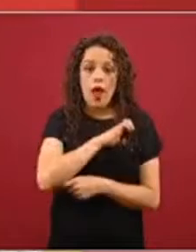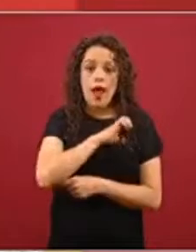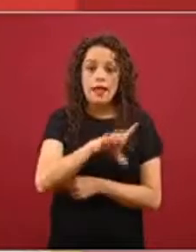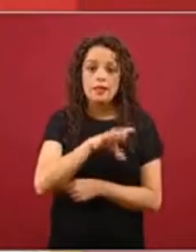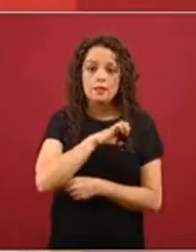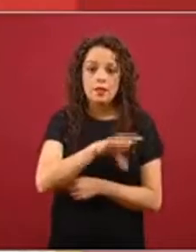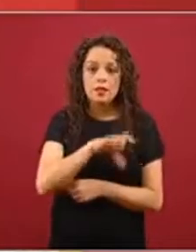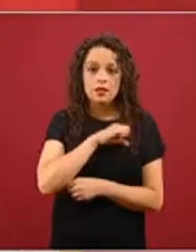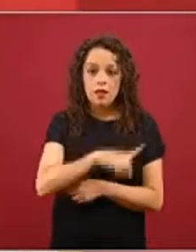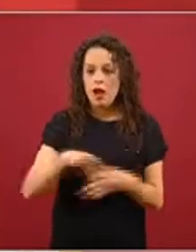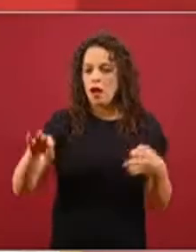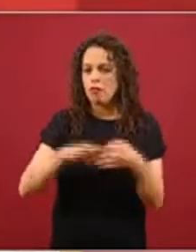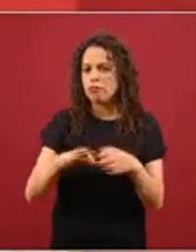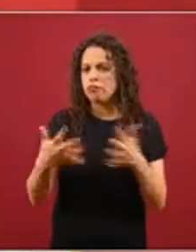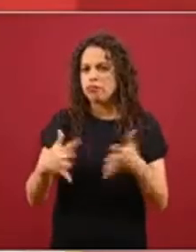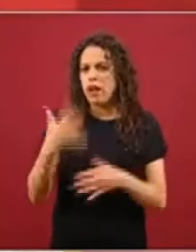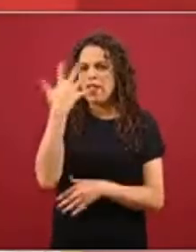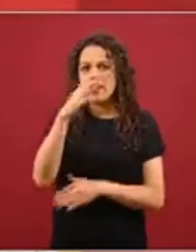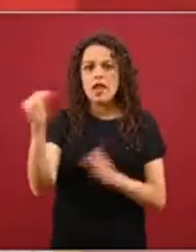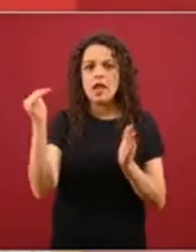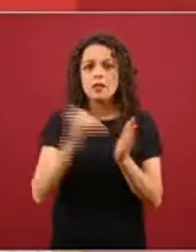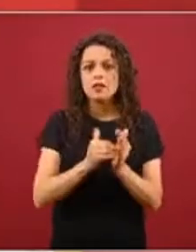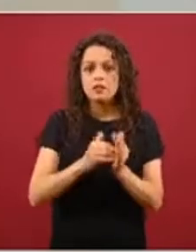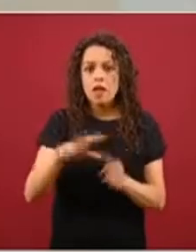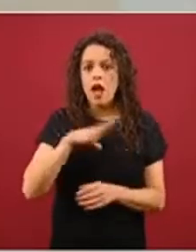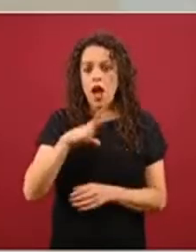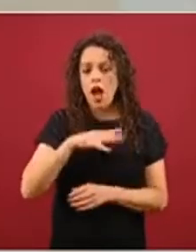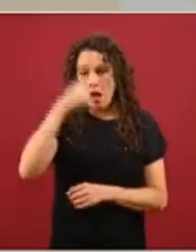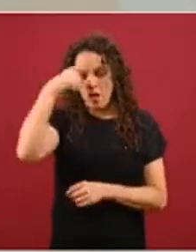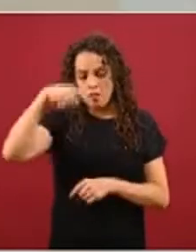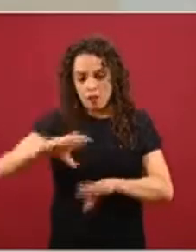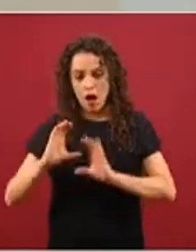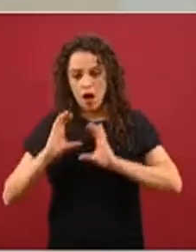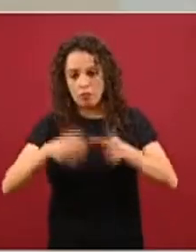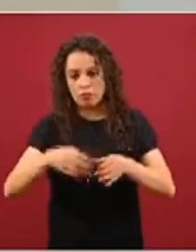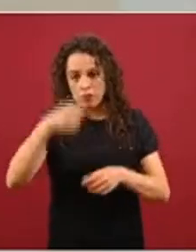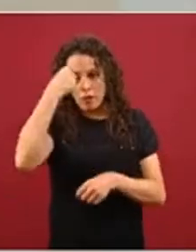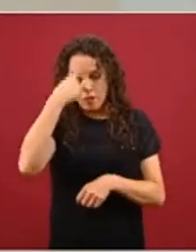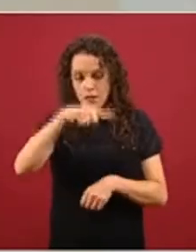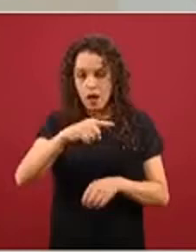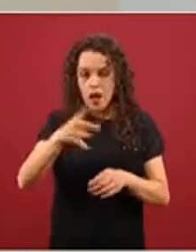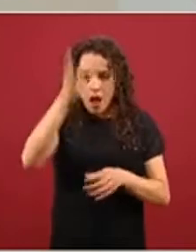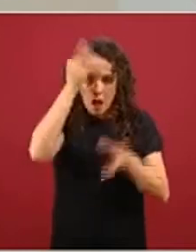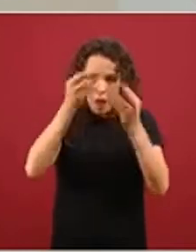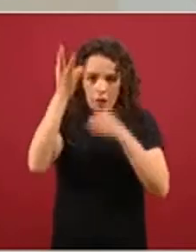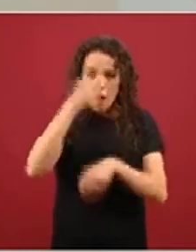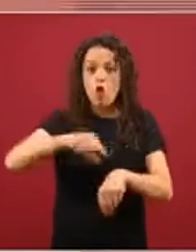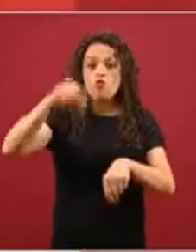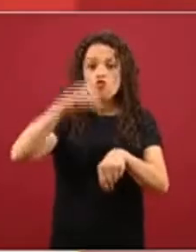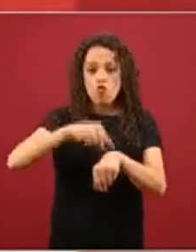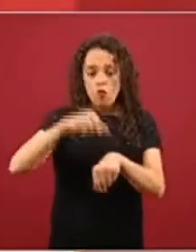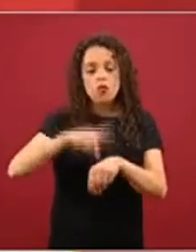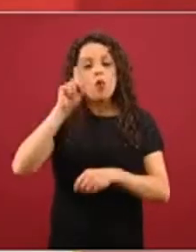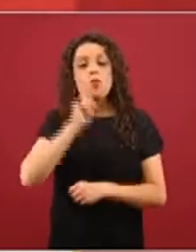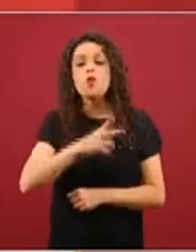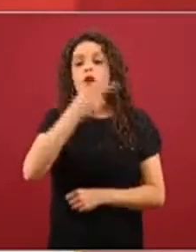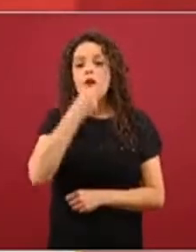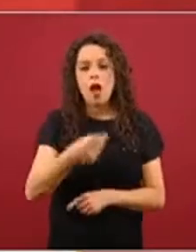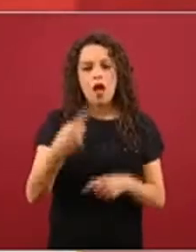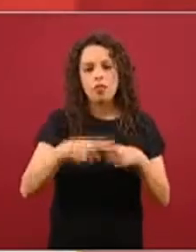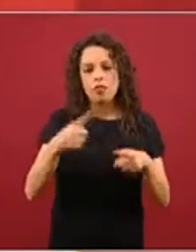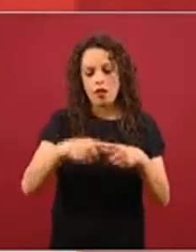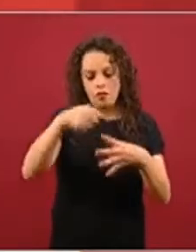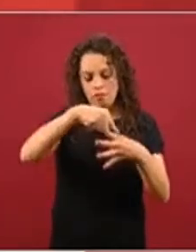hay cerca de 10,000 plazas para formación de médicos y médicas especialistas en las distintas ramas de